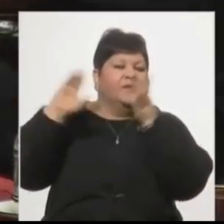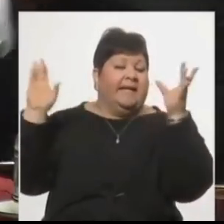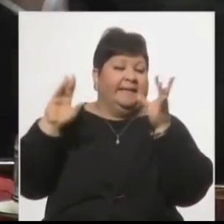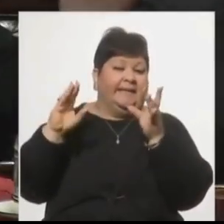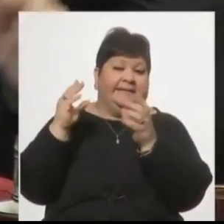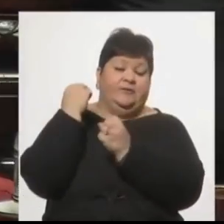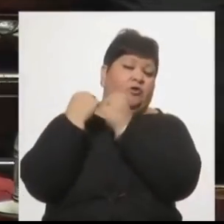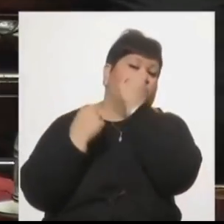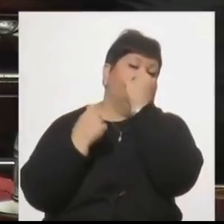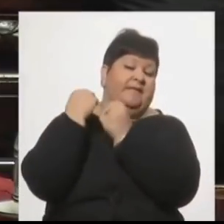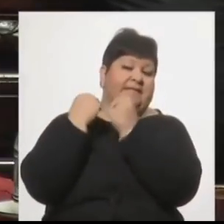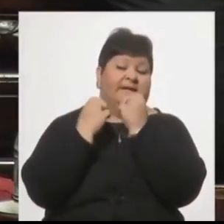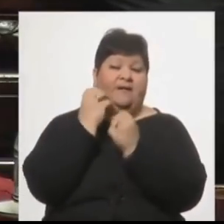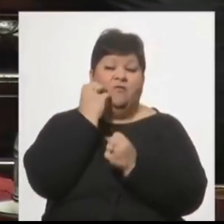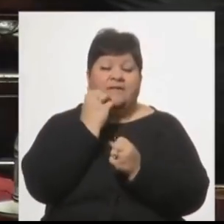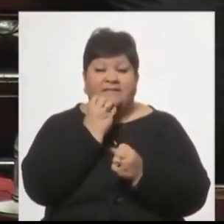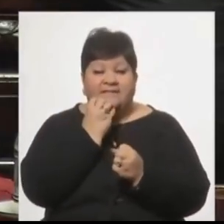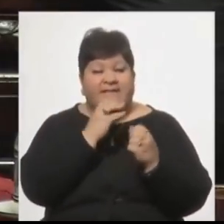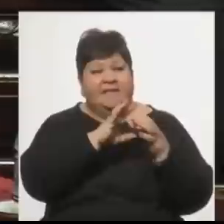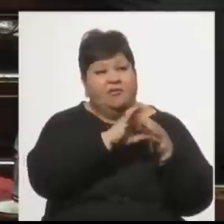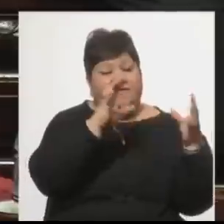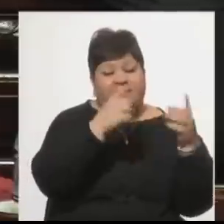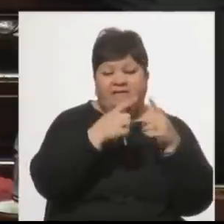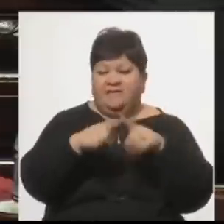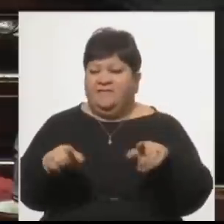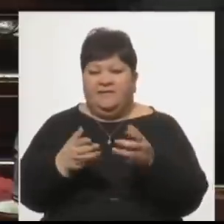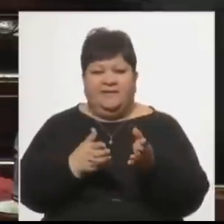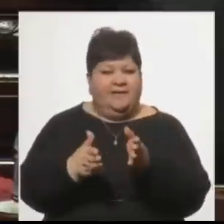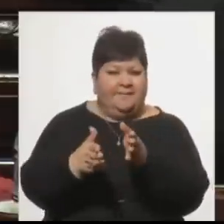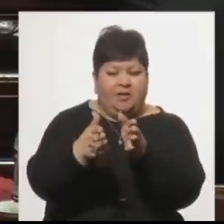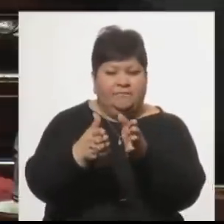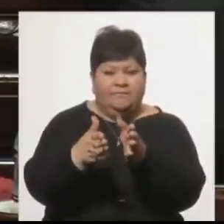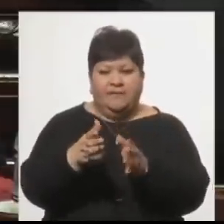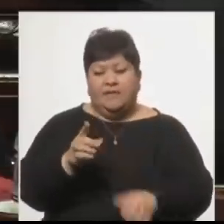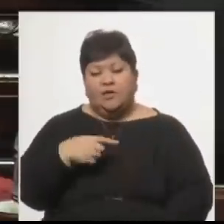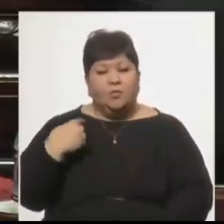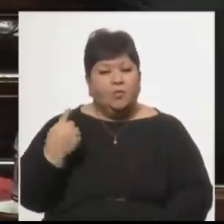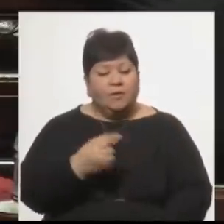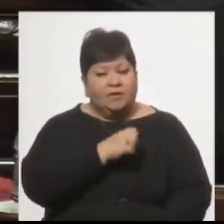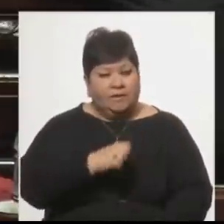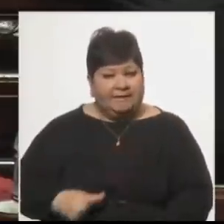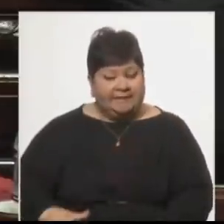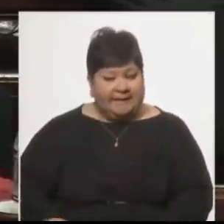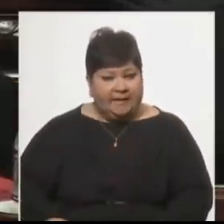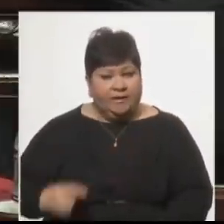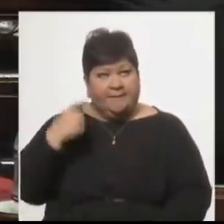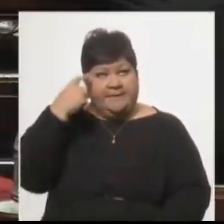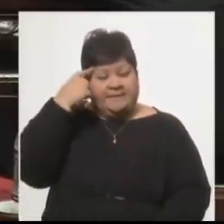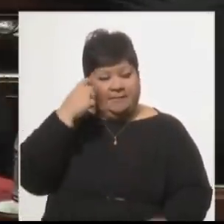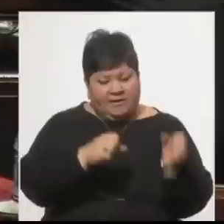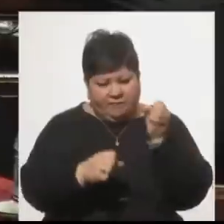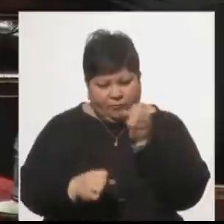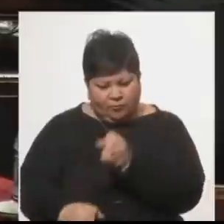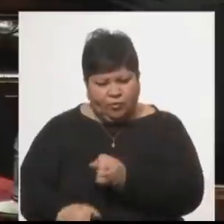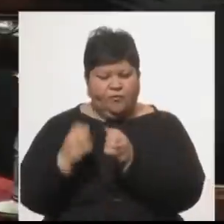los marxistas a una patología y a los liberales a otra. Y nuestro Estado, el que hemos concebido, el que fundó el vallismo, el que